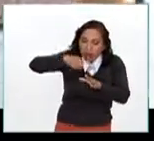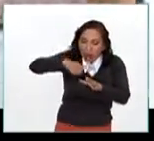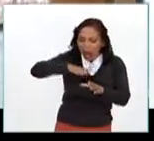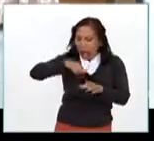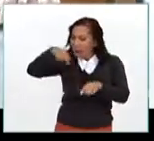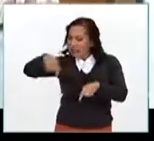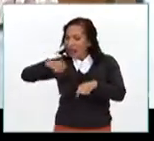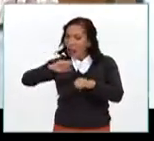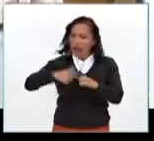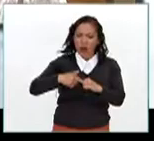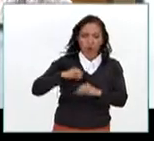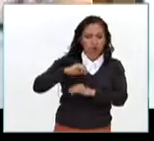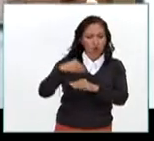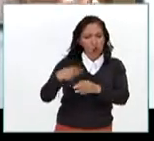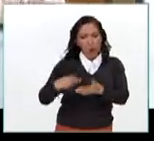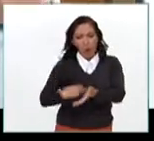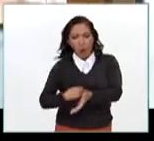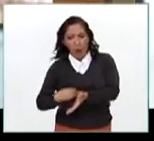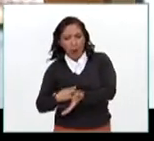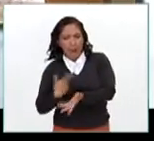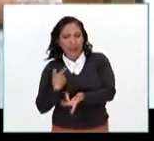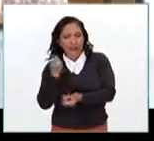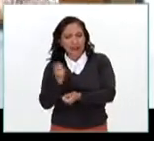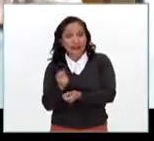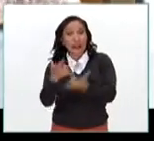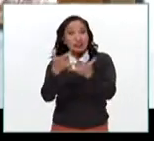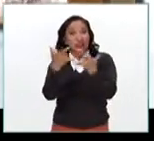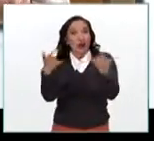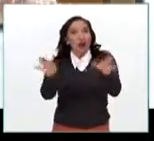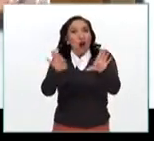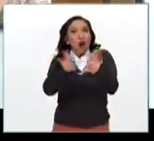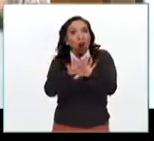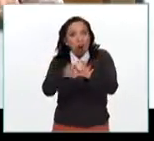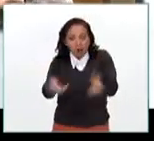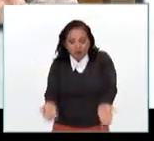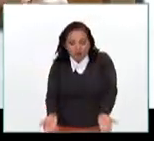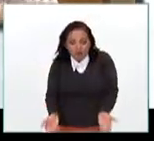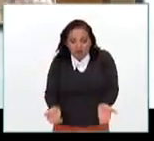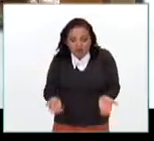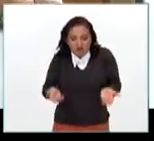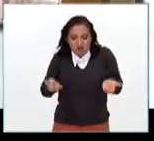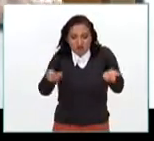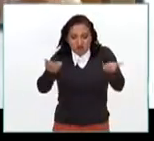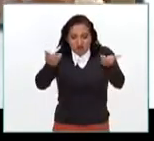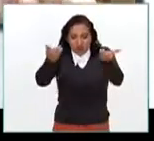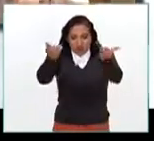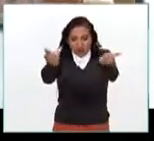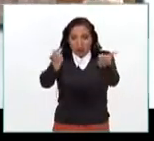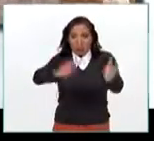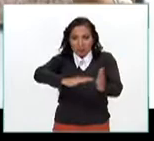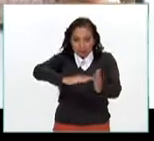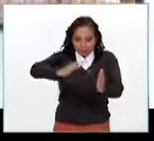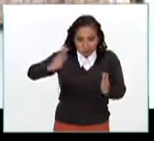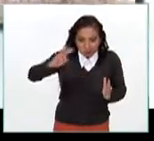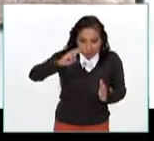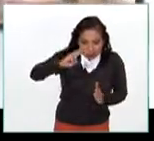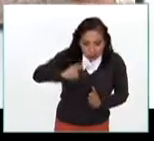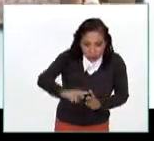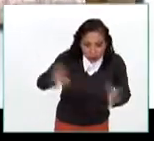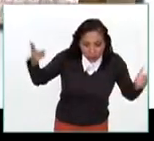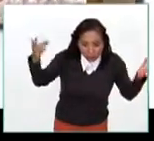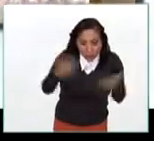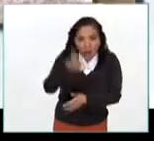aquí hay algo, ¿no? Y entonces la historia de cómo levantan la tapa